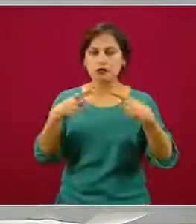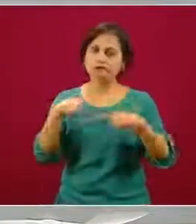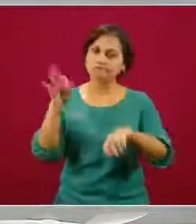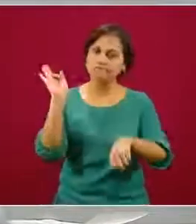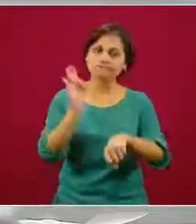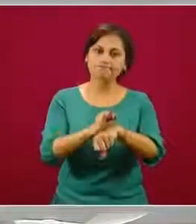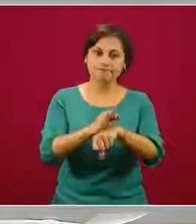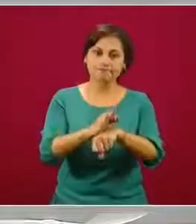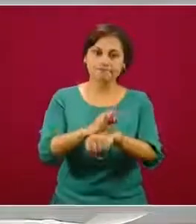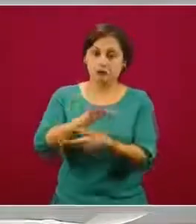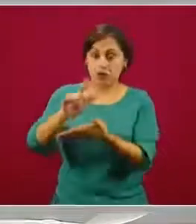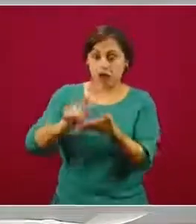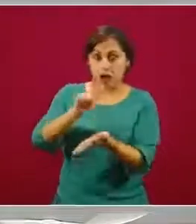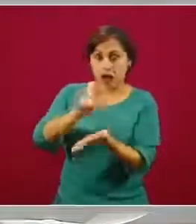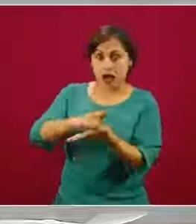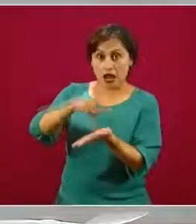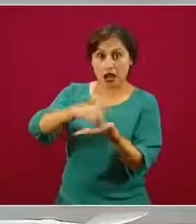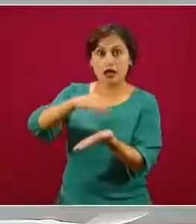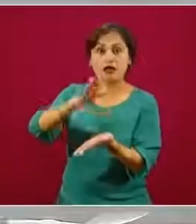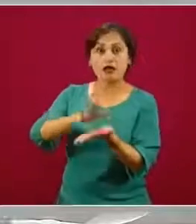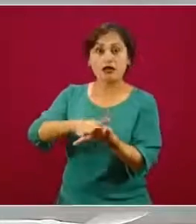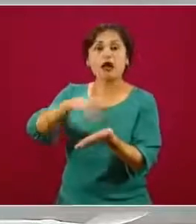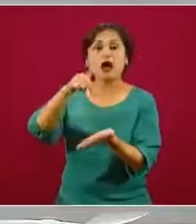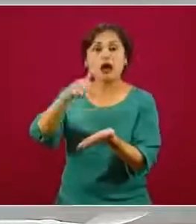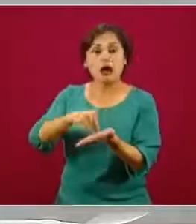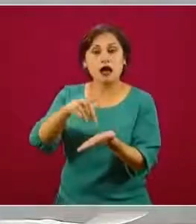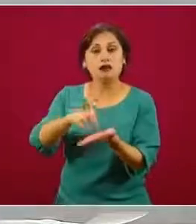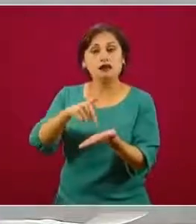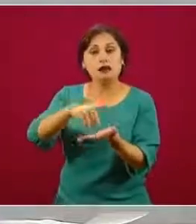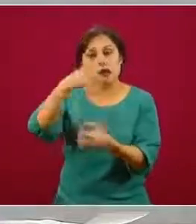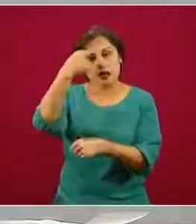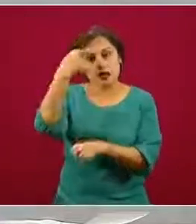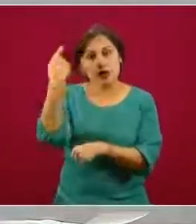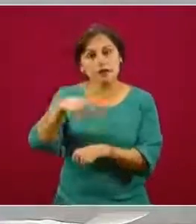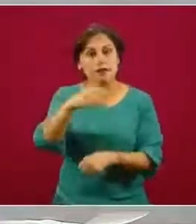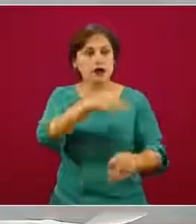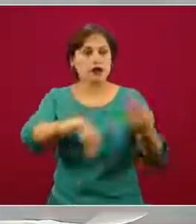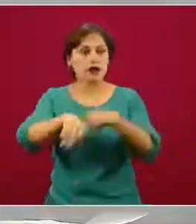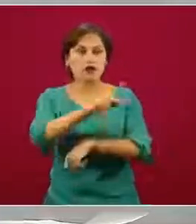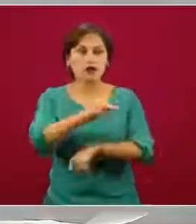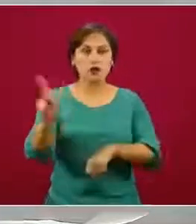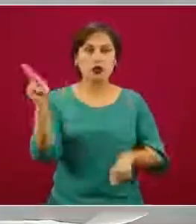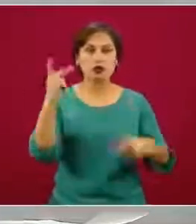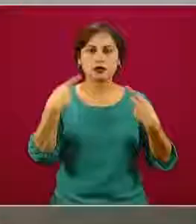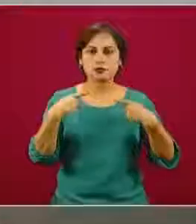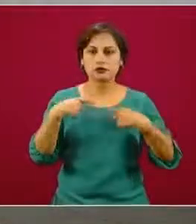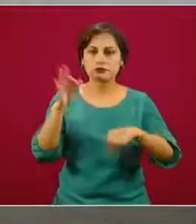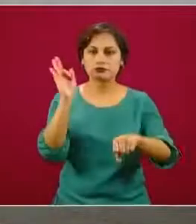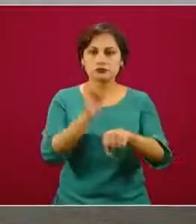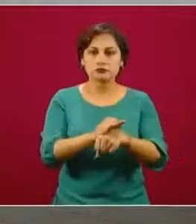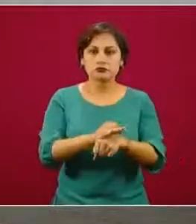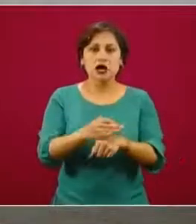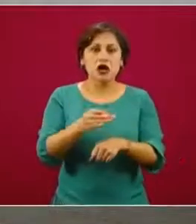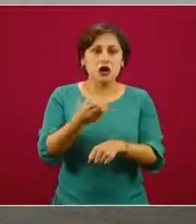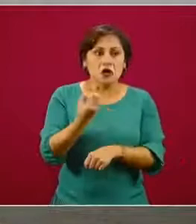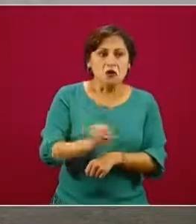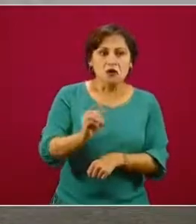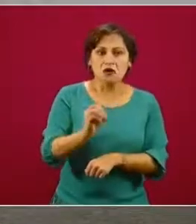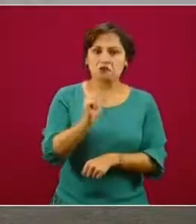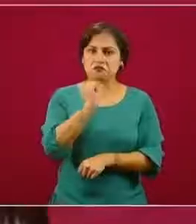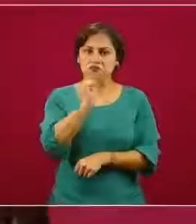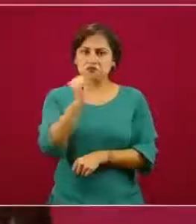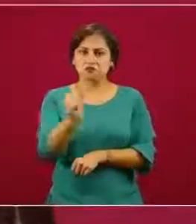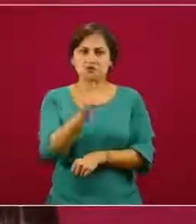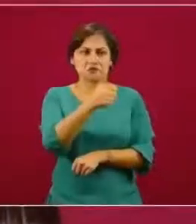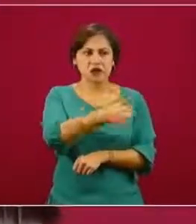garantiza en la ley y quien está en posibilidades, en condiciones, en gusto de hacer eso, lo hace. Quien no, no. No afecta a nadie, en realidad beneficia a